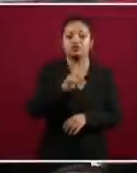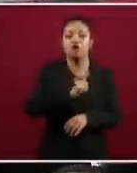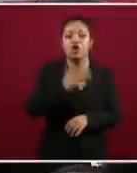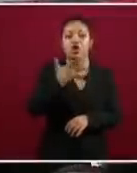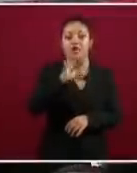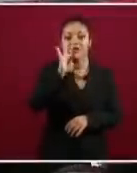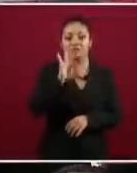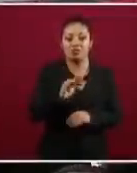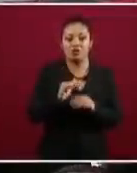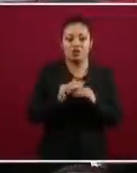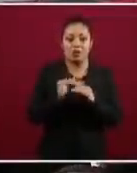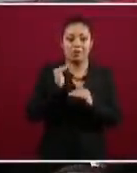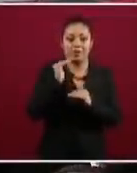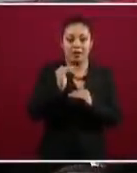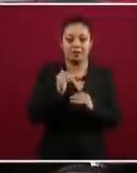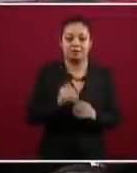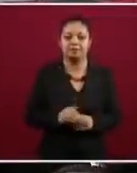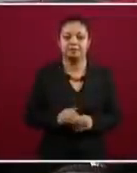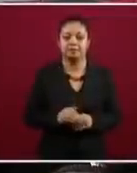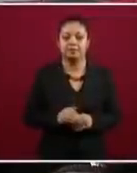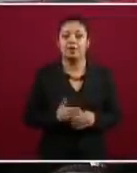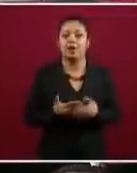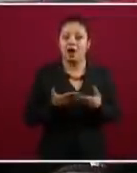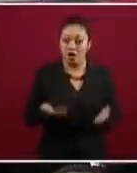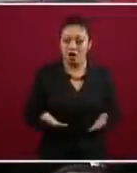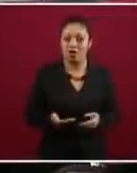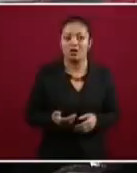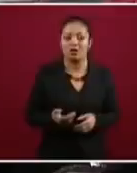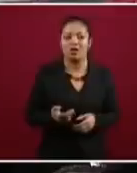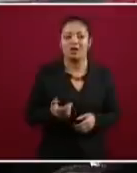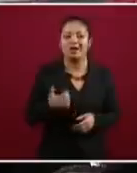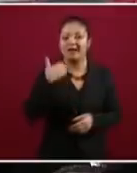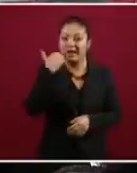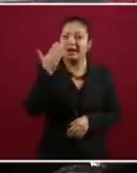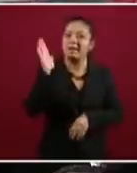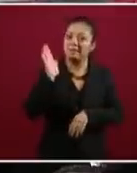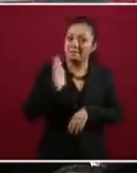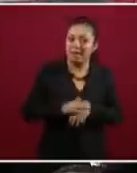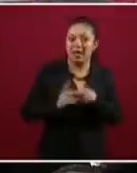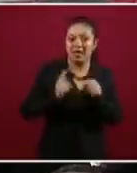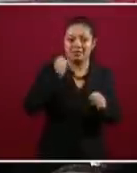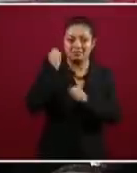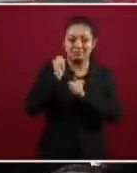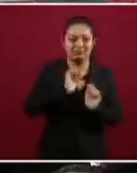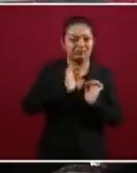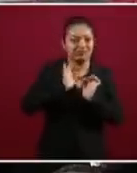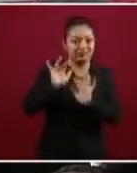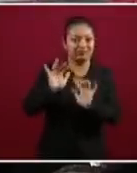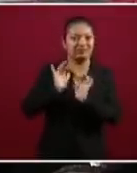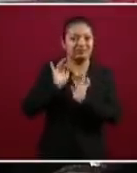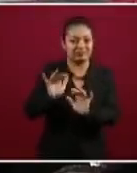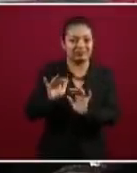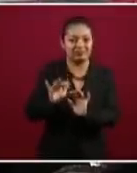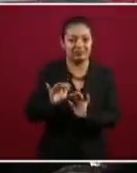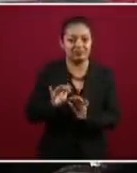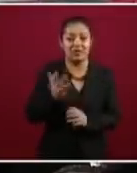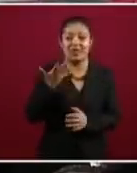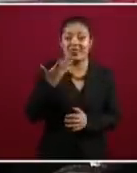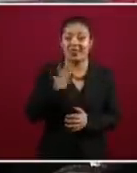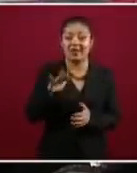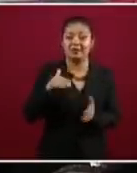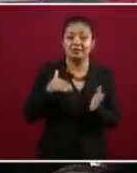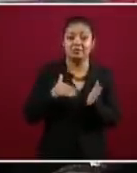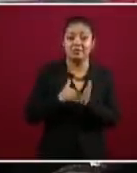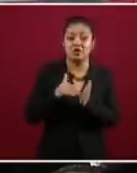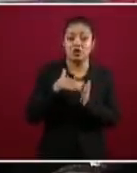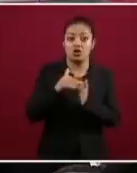ahora lo que queremos es que siguen llegando los turistas allá. Llegan 10 millones